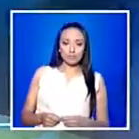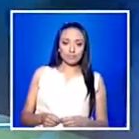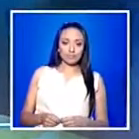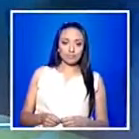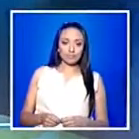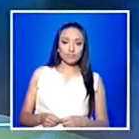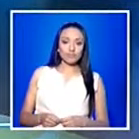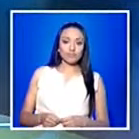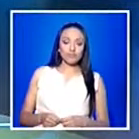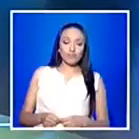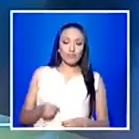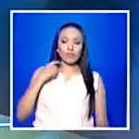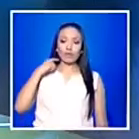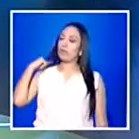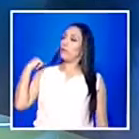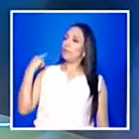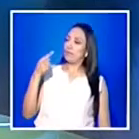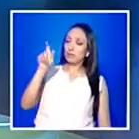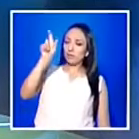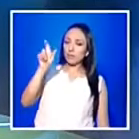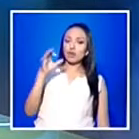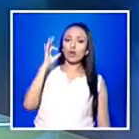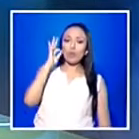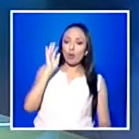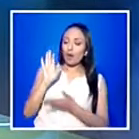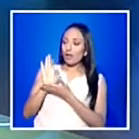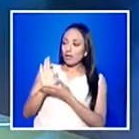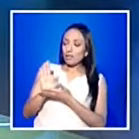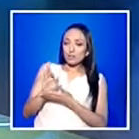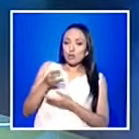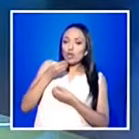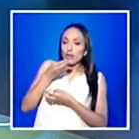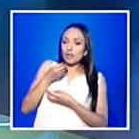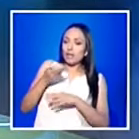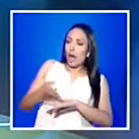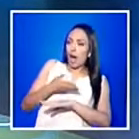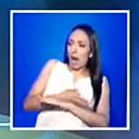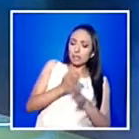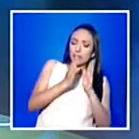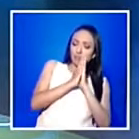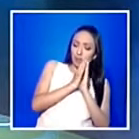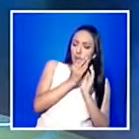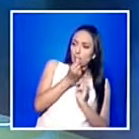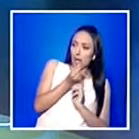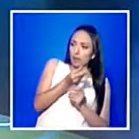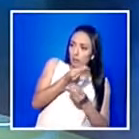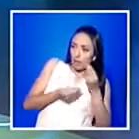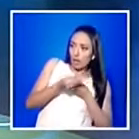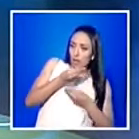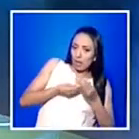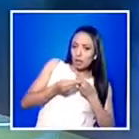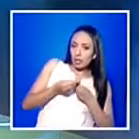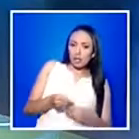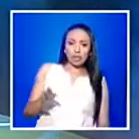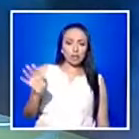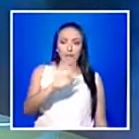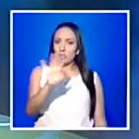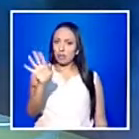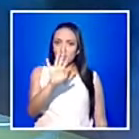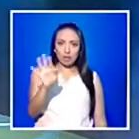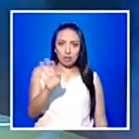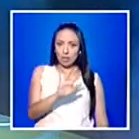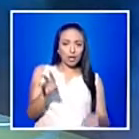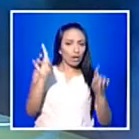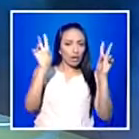Bueno, suena un poco jocoso el testimonio de la persona que decía, nos han extorsionado con prudencia. Sí. A ver, la extorsión no debe